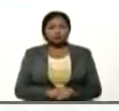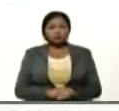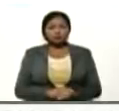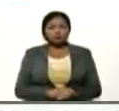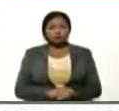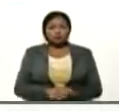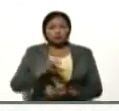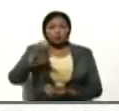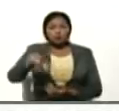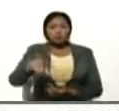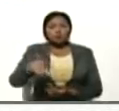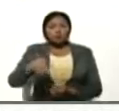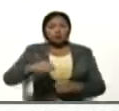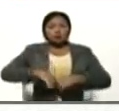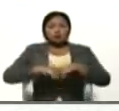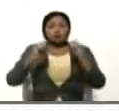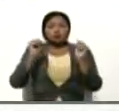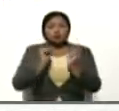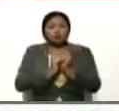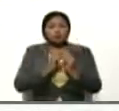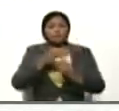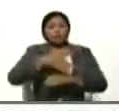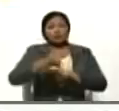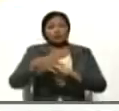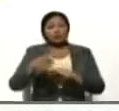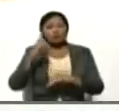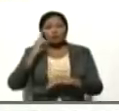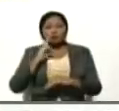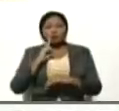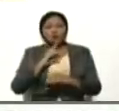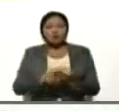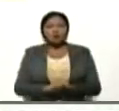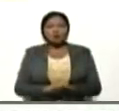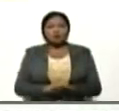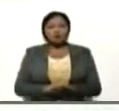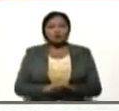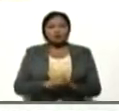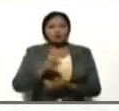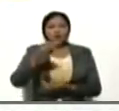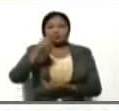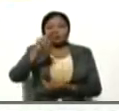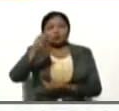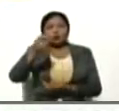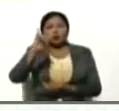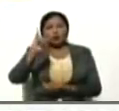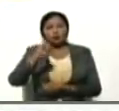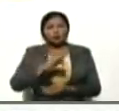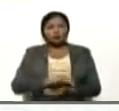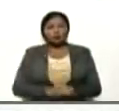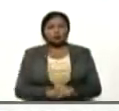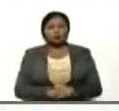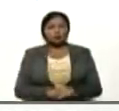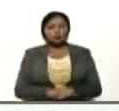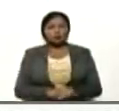Por el estado Anzuategui, municipio Bolívar, Sujei Herrera.